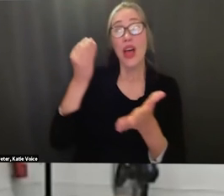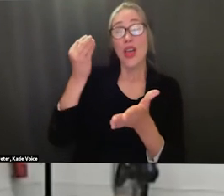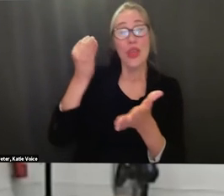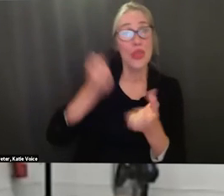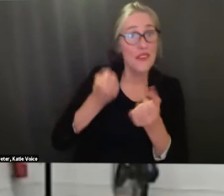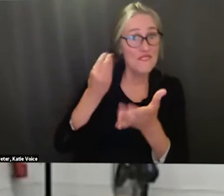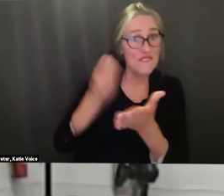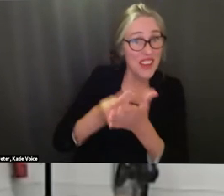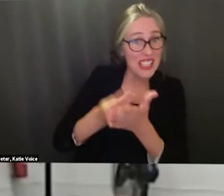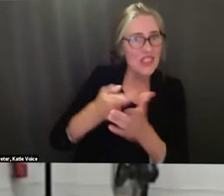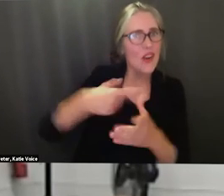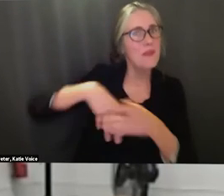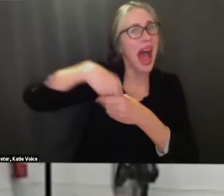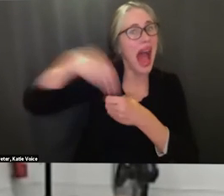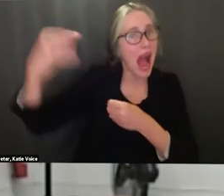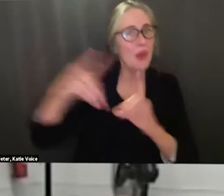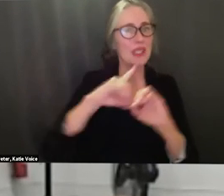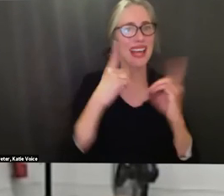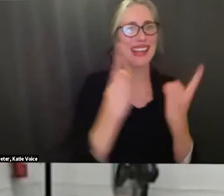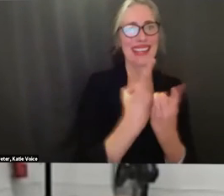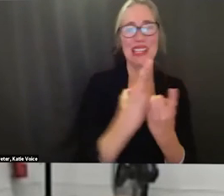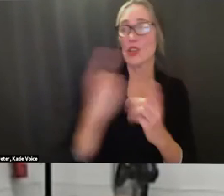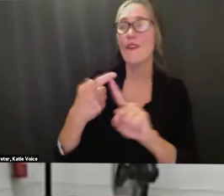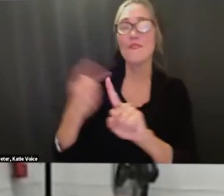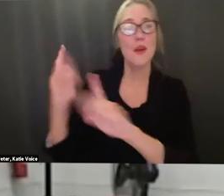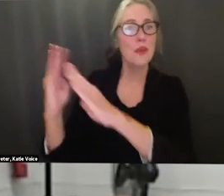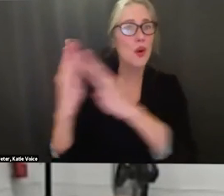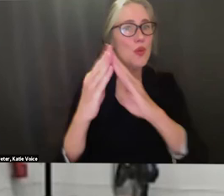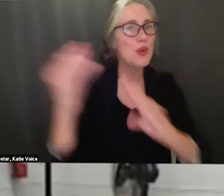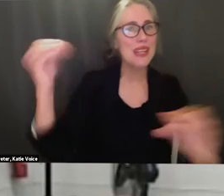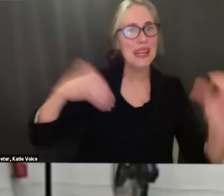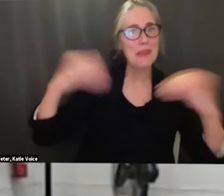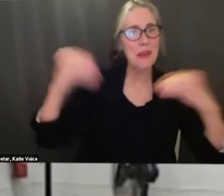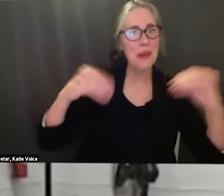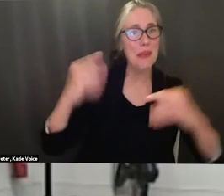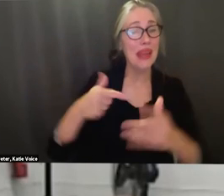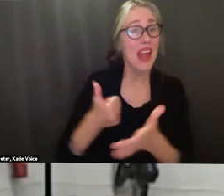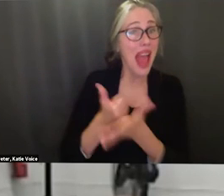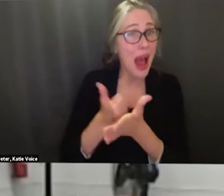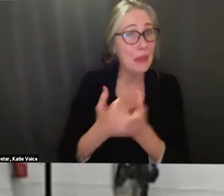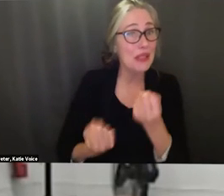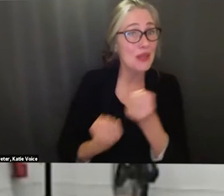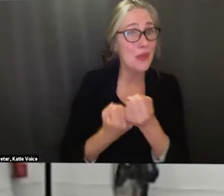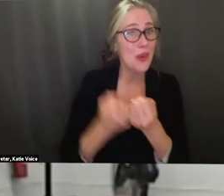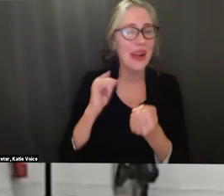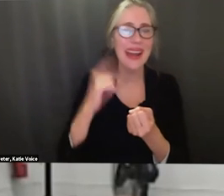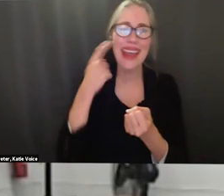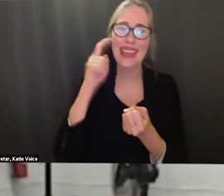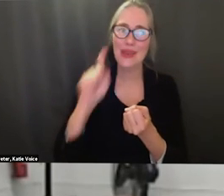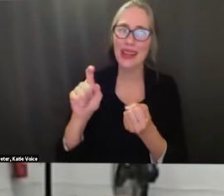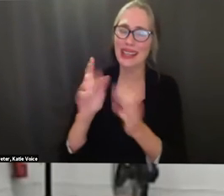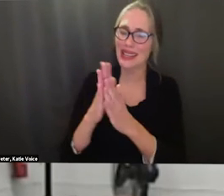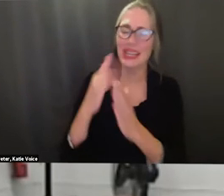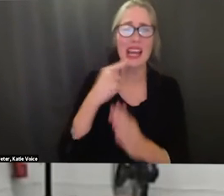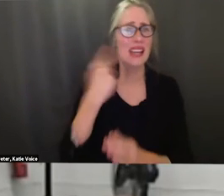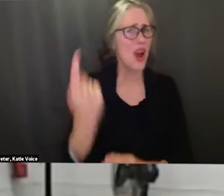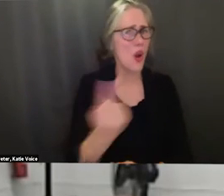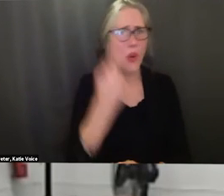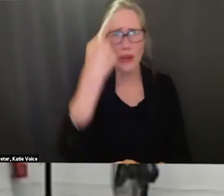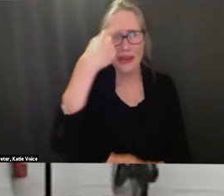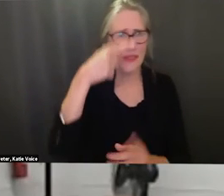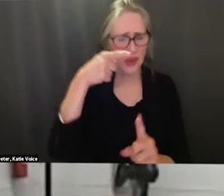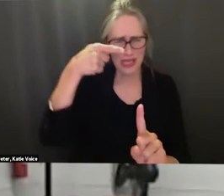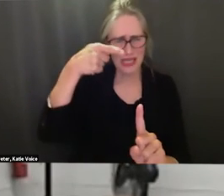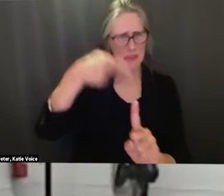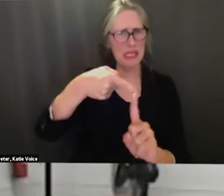esto se hacía con fondos externos. Es importante que reconozcamos eso y que no solamente lo tengamos para ciertos grupos de